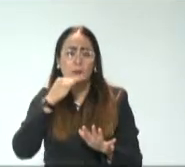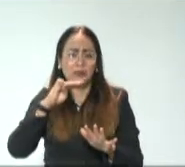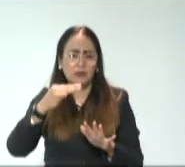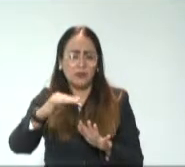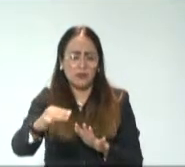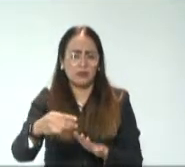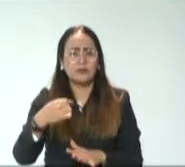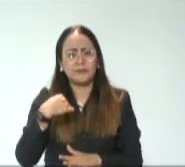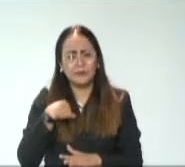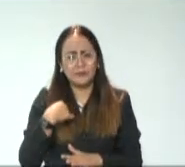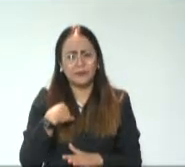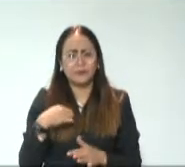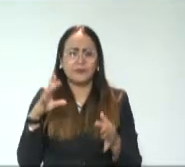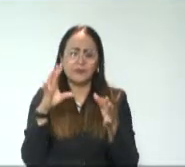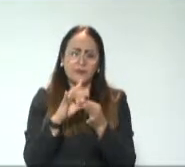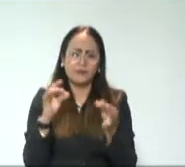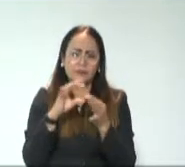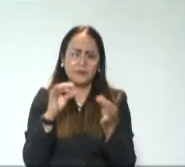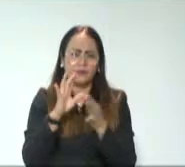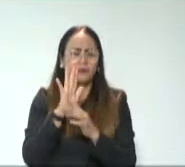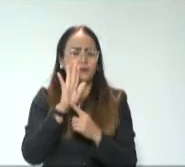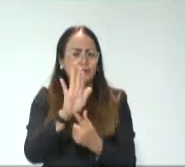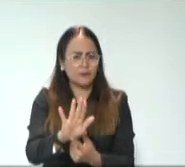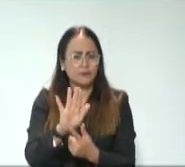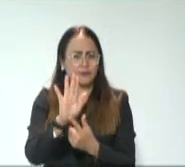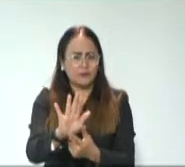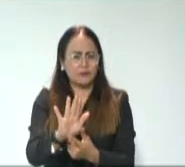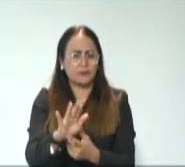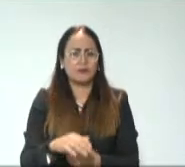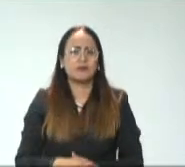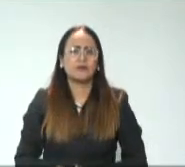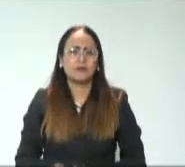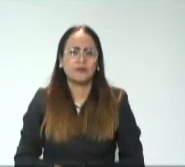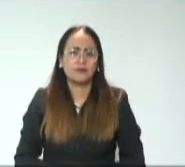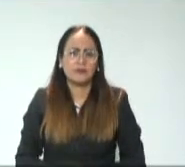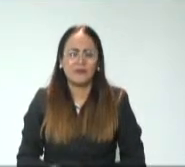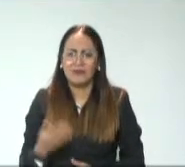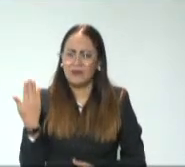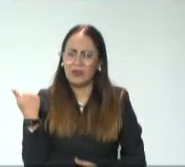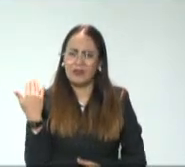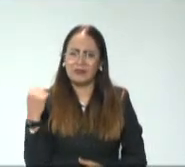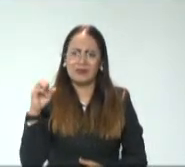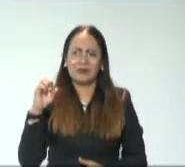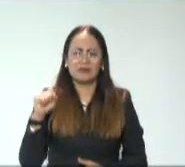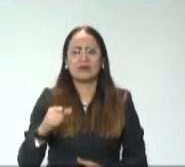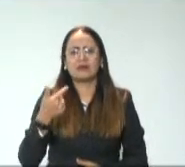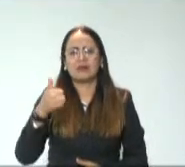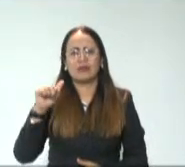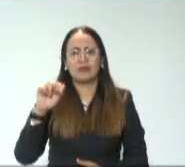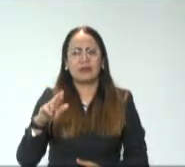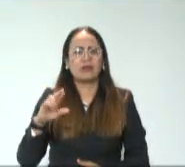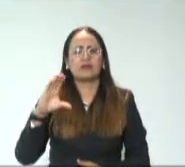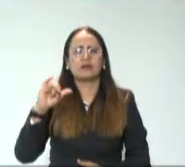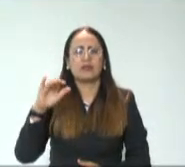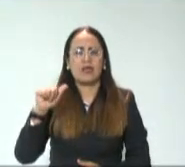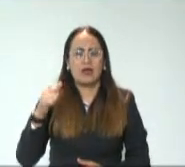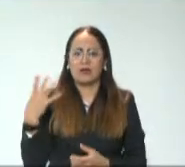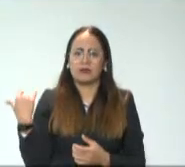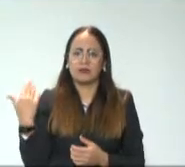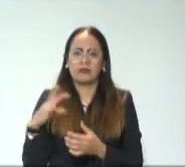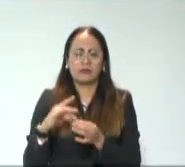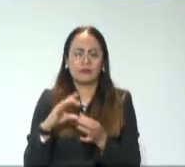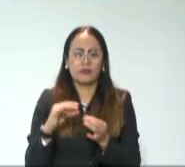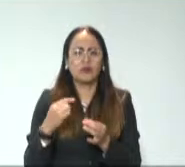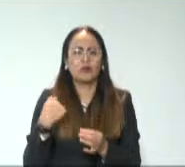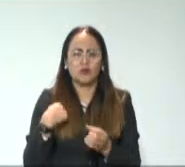gustaría eh posicionar A partir de lo que ha compartido con nosotros el Dr García saizo eh Y